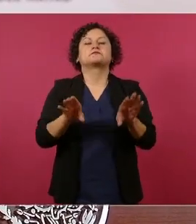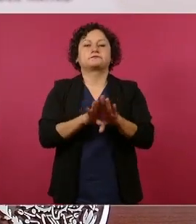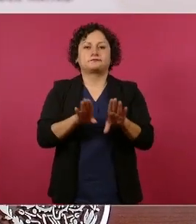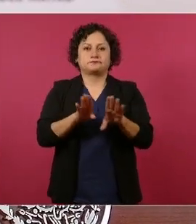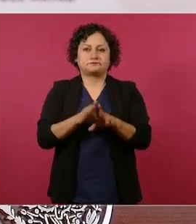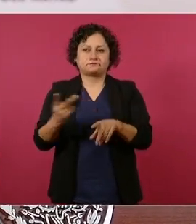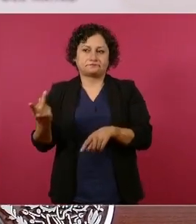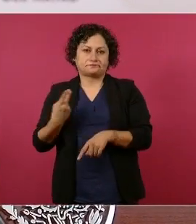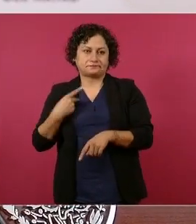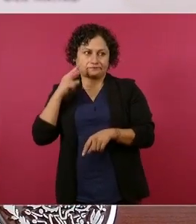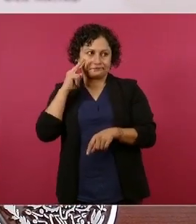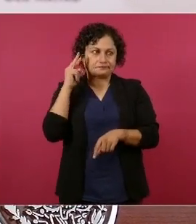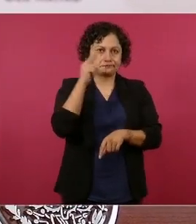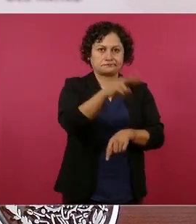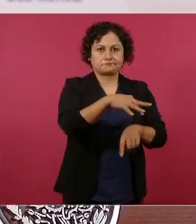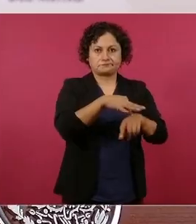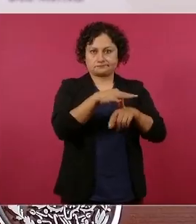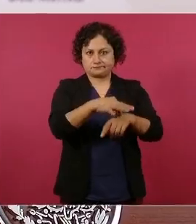tenemos que ir a ver